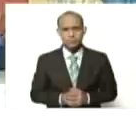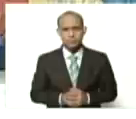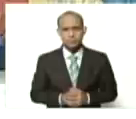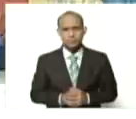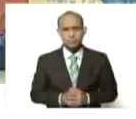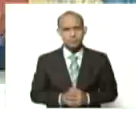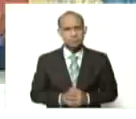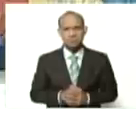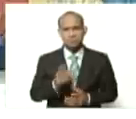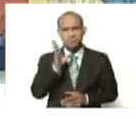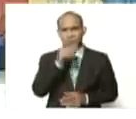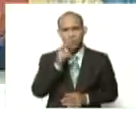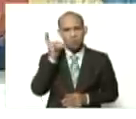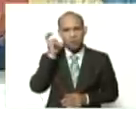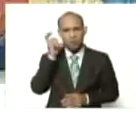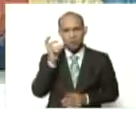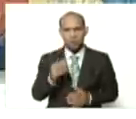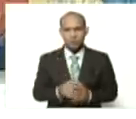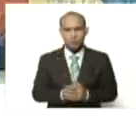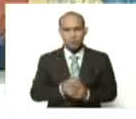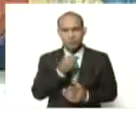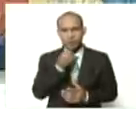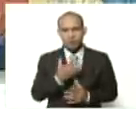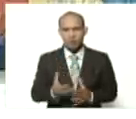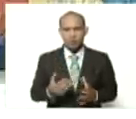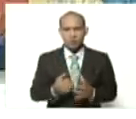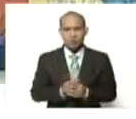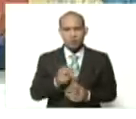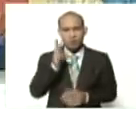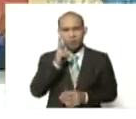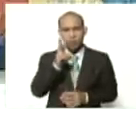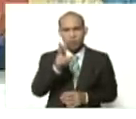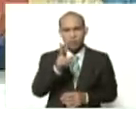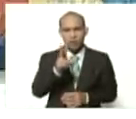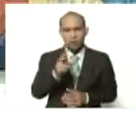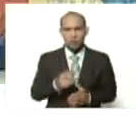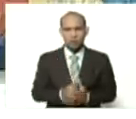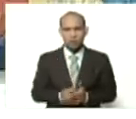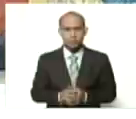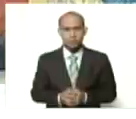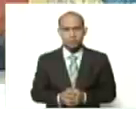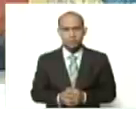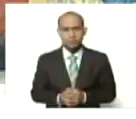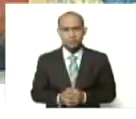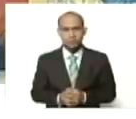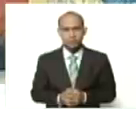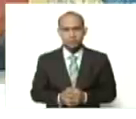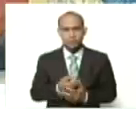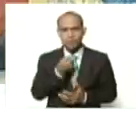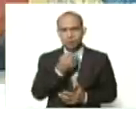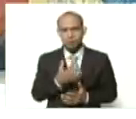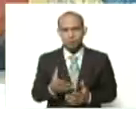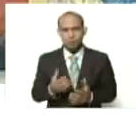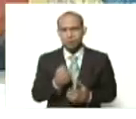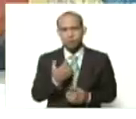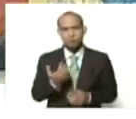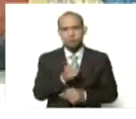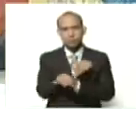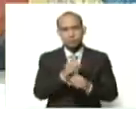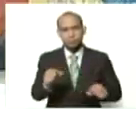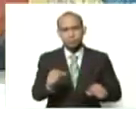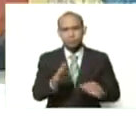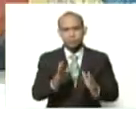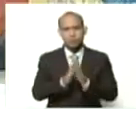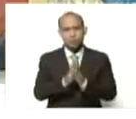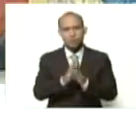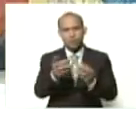No me escucha. Bueno, ahí la veo tomando el teléfono. Bueno, no va a ser posible por ahora.